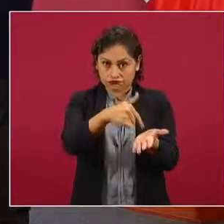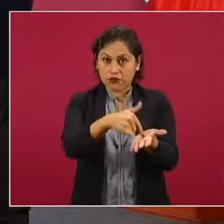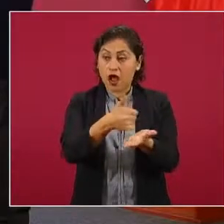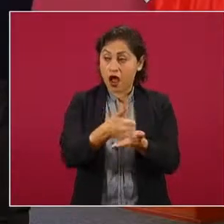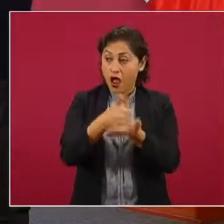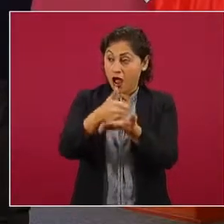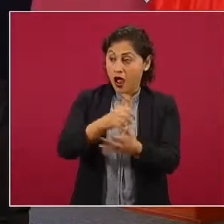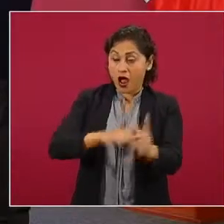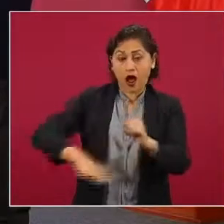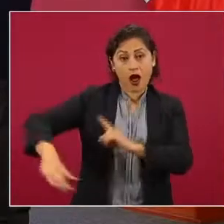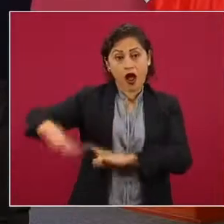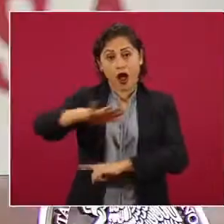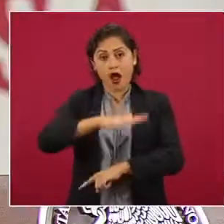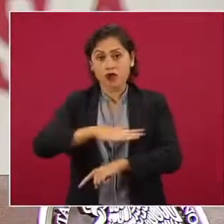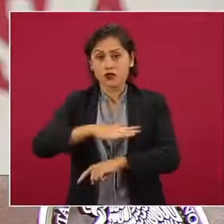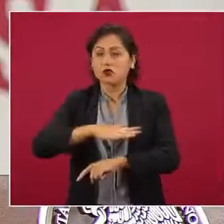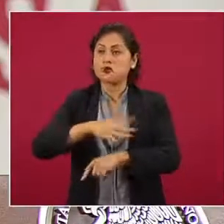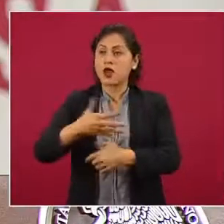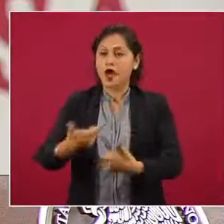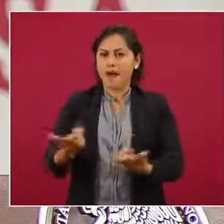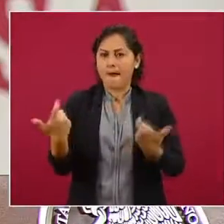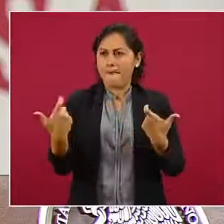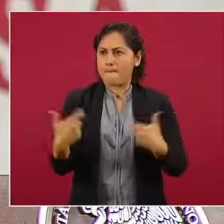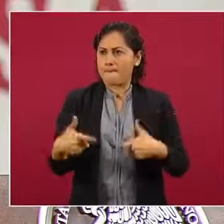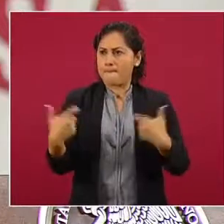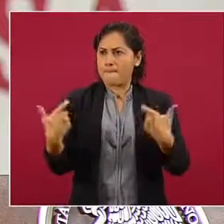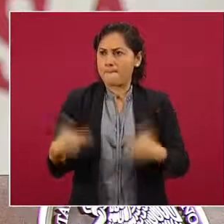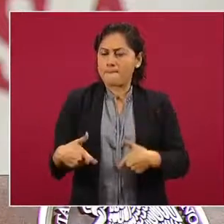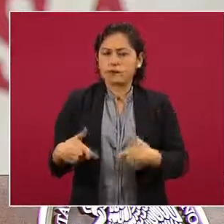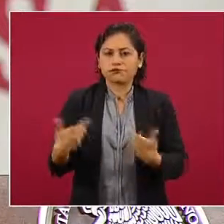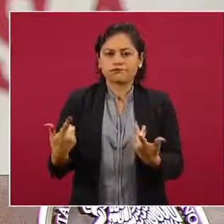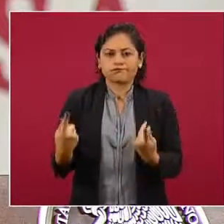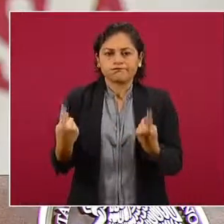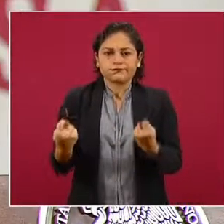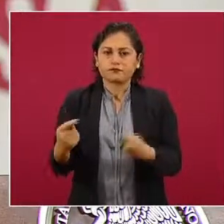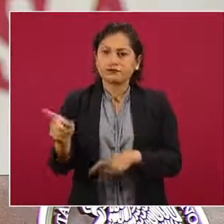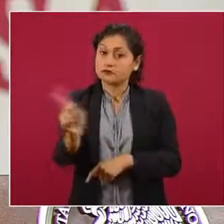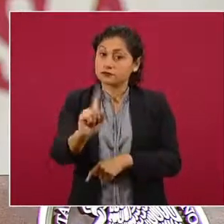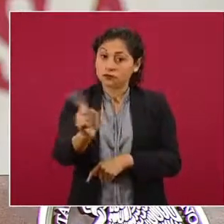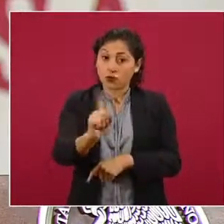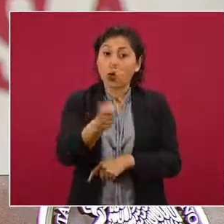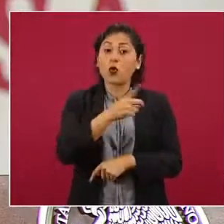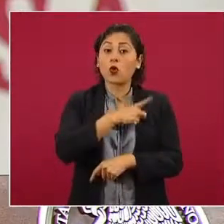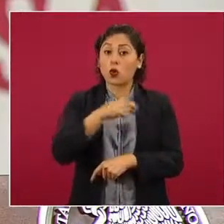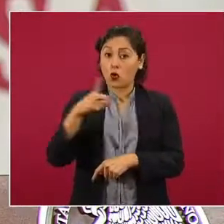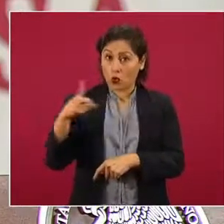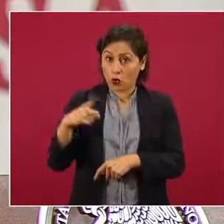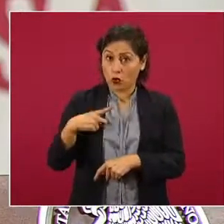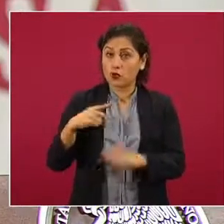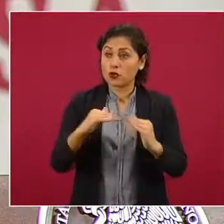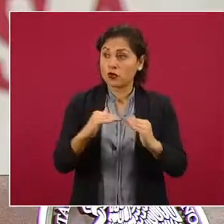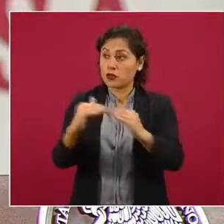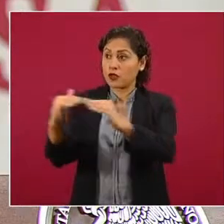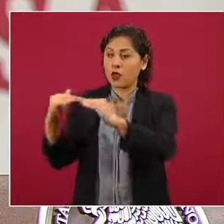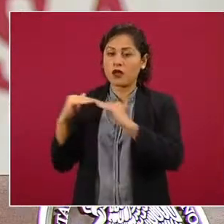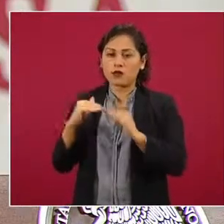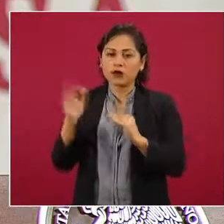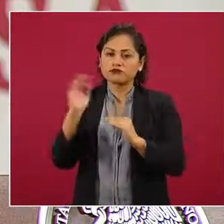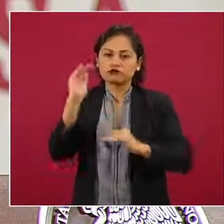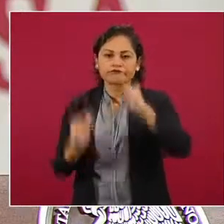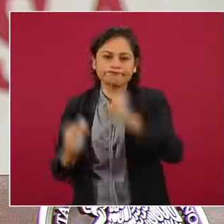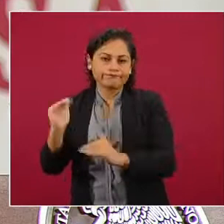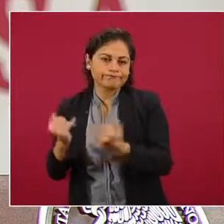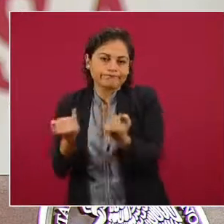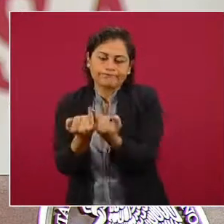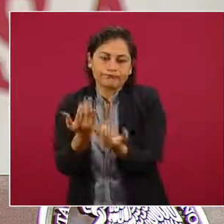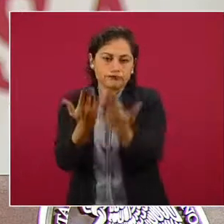la indigencia. Muy bien. No puede haber trato igual entre desiguales. De la dignidad de